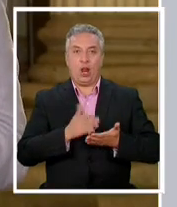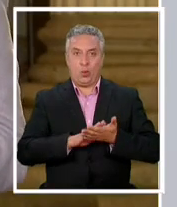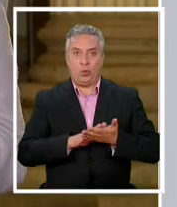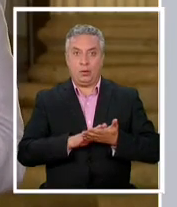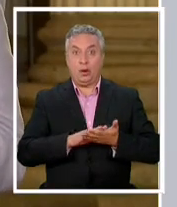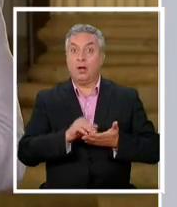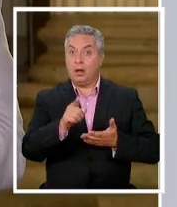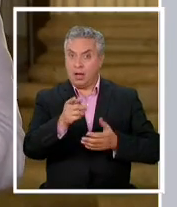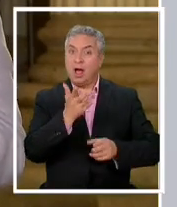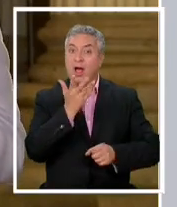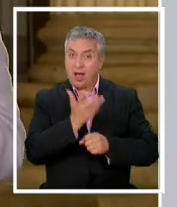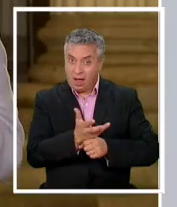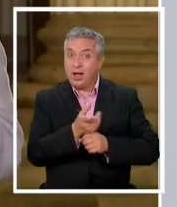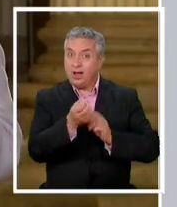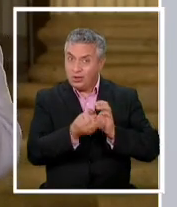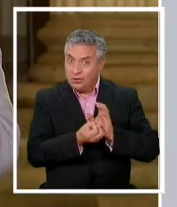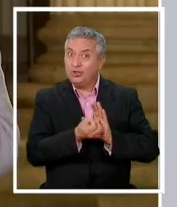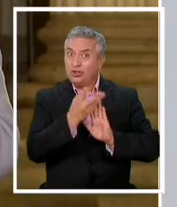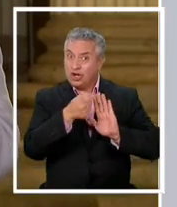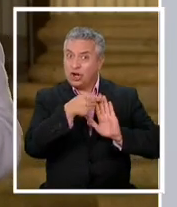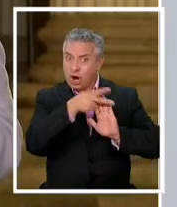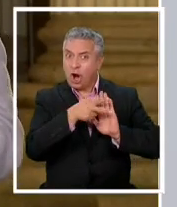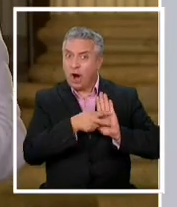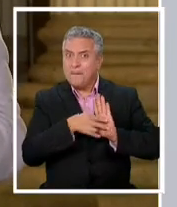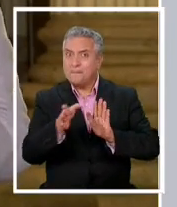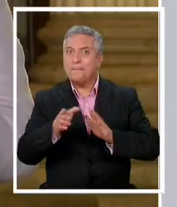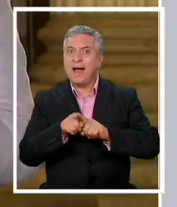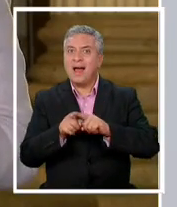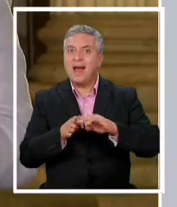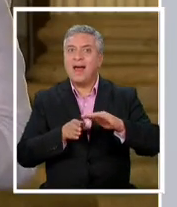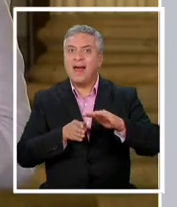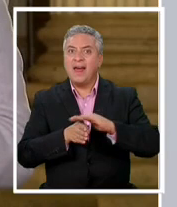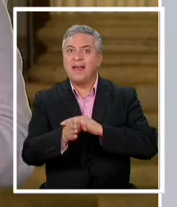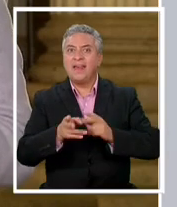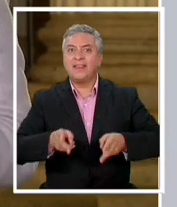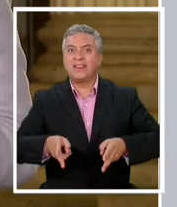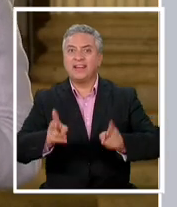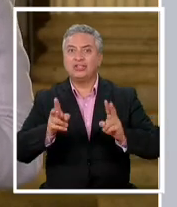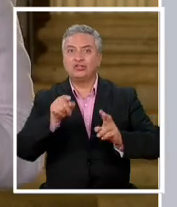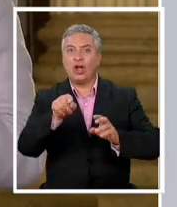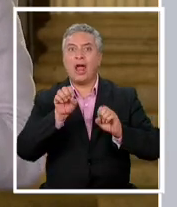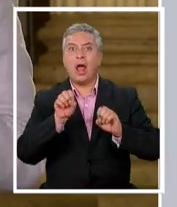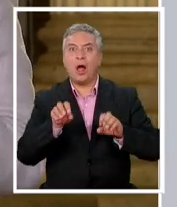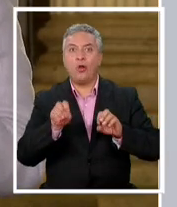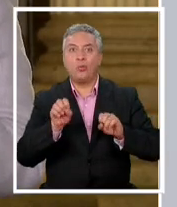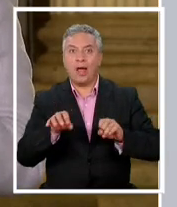muchísimas normas relativas al derecho a la educación. De todo eso les estaremos contando